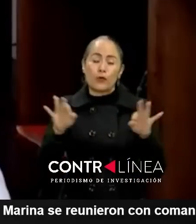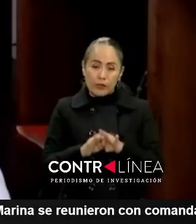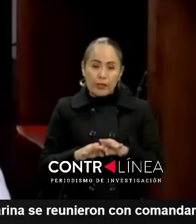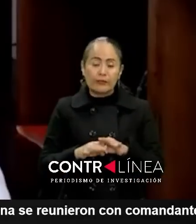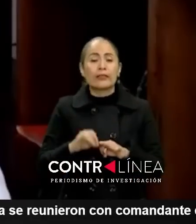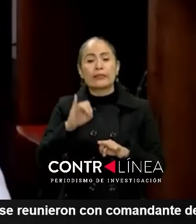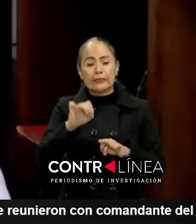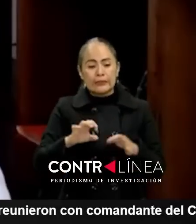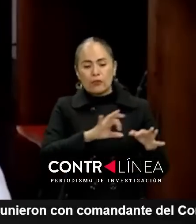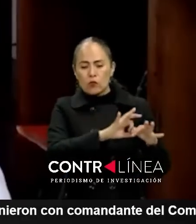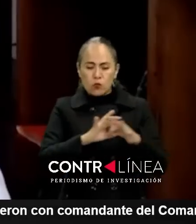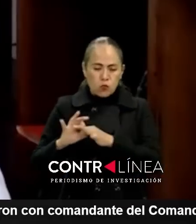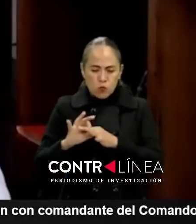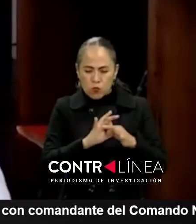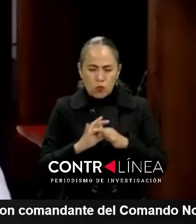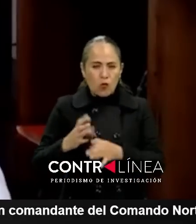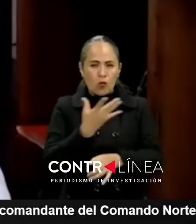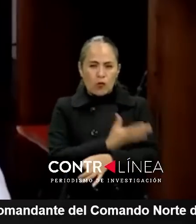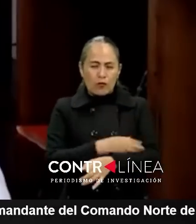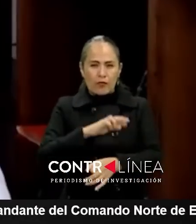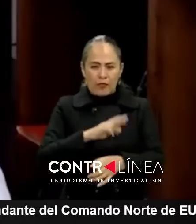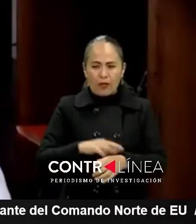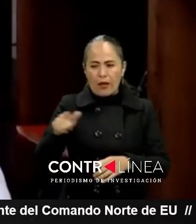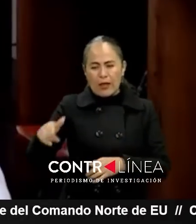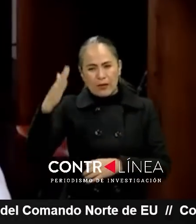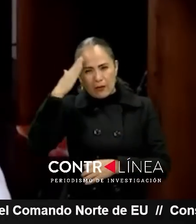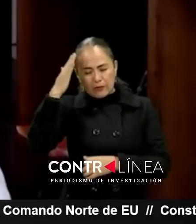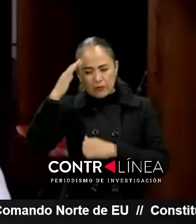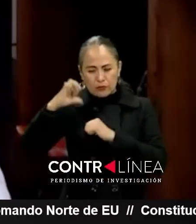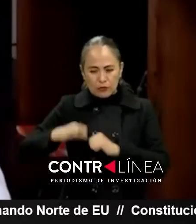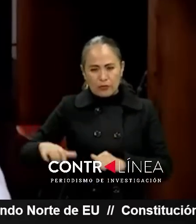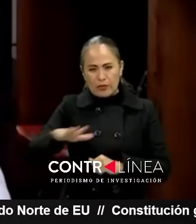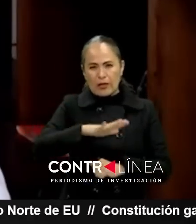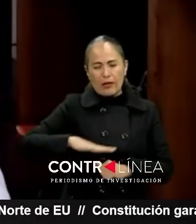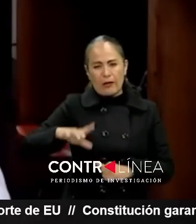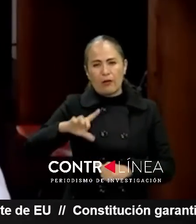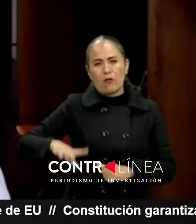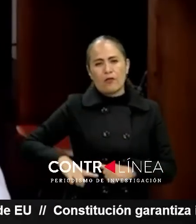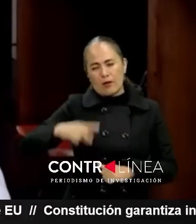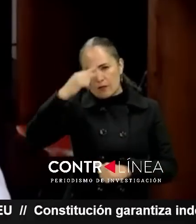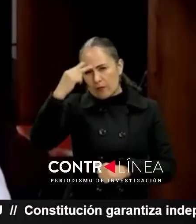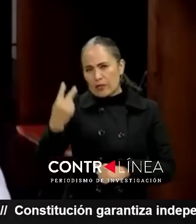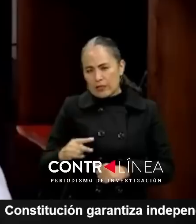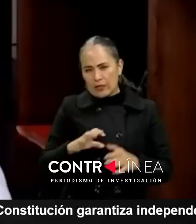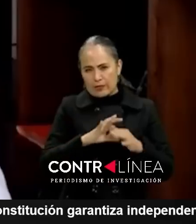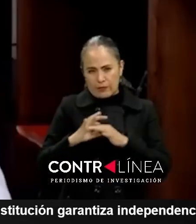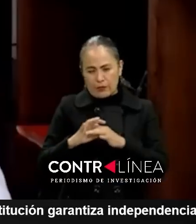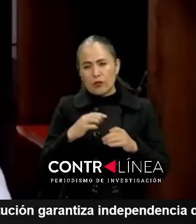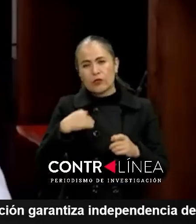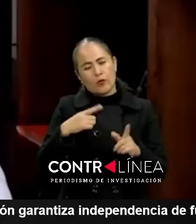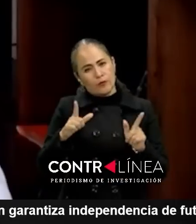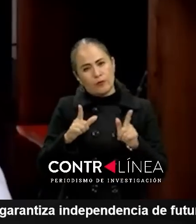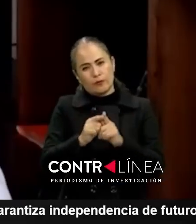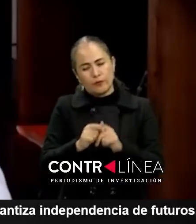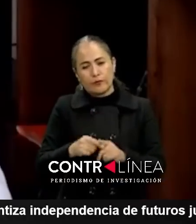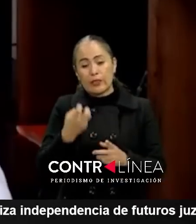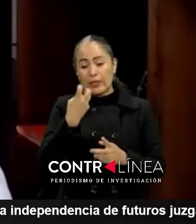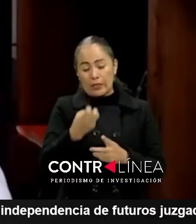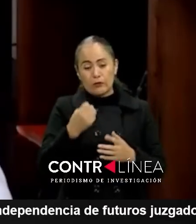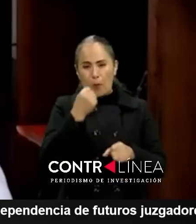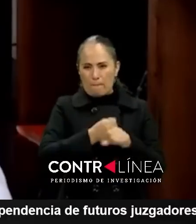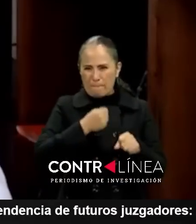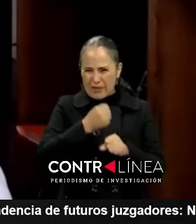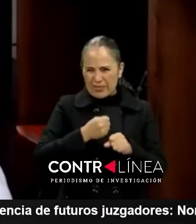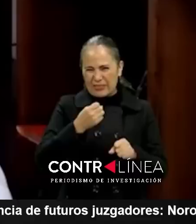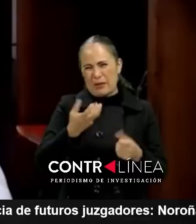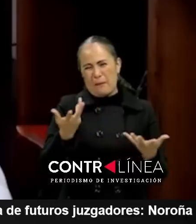decidida, coordinada y firme por parte de todas las autoridades del Estado mexicano. Concluyo señalando que este tipo de prácticas